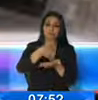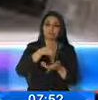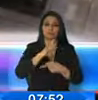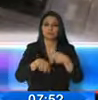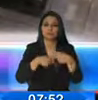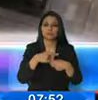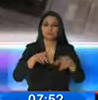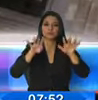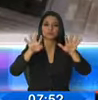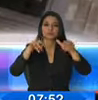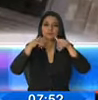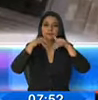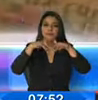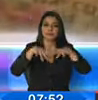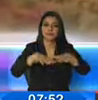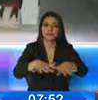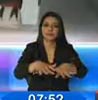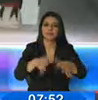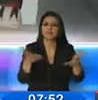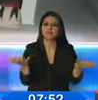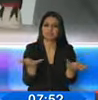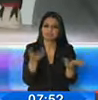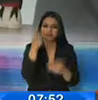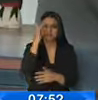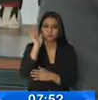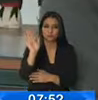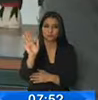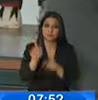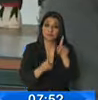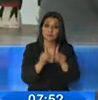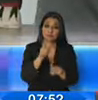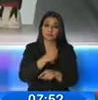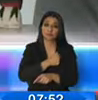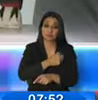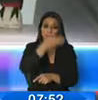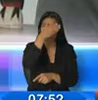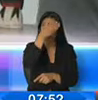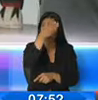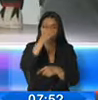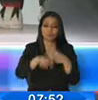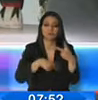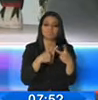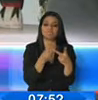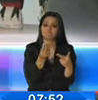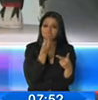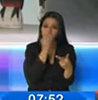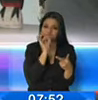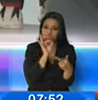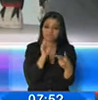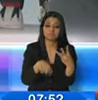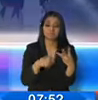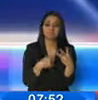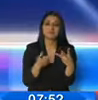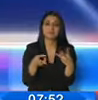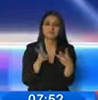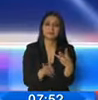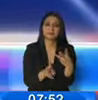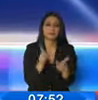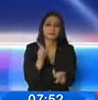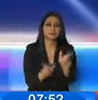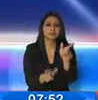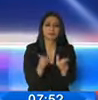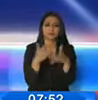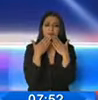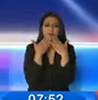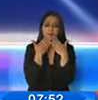próximo 9 de septiembre en la Riviera Maya. Tenemos todo, tenemos patrimonio, cultura, tenemos gastronomía, pero sobre todo tenemos una gente espectacular,